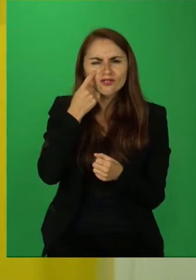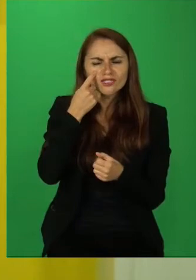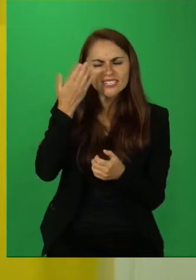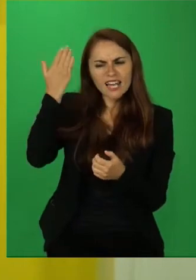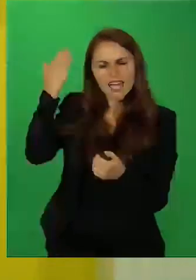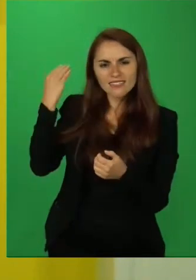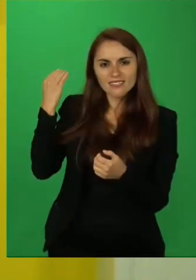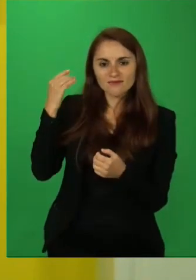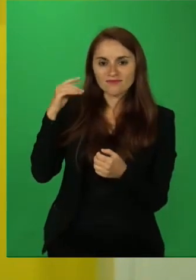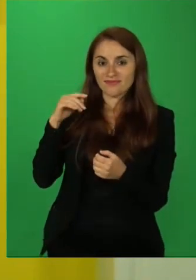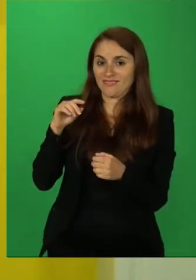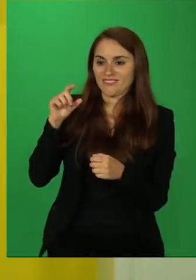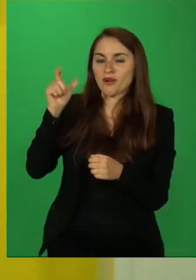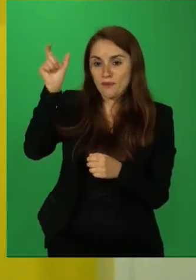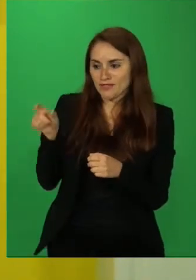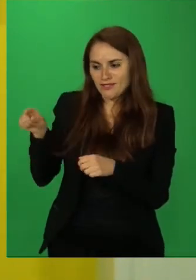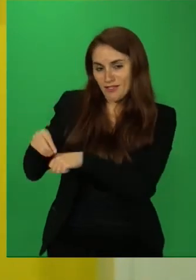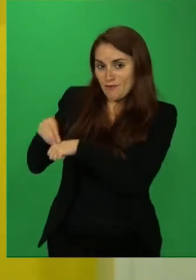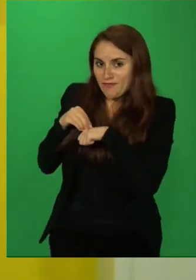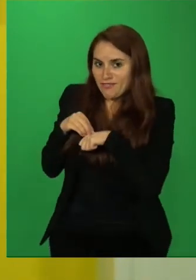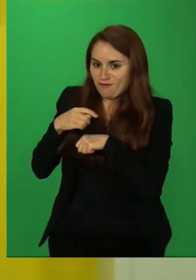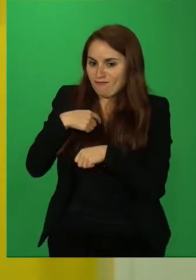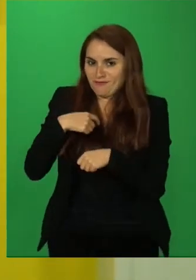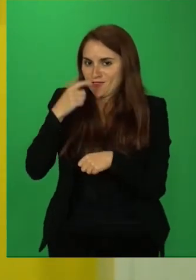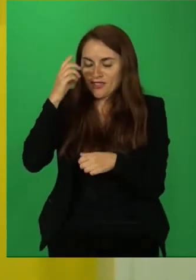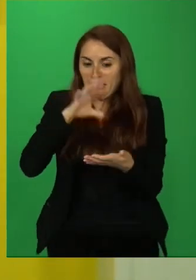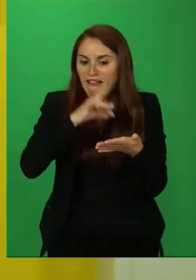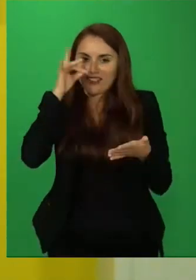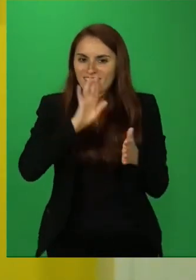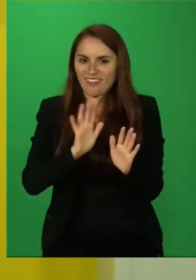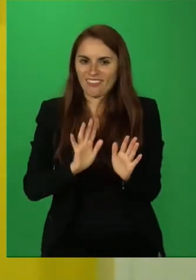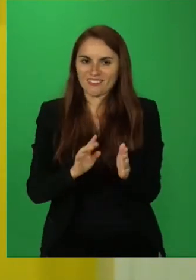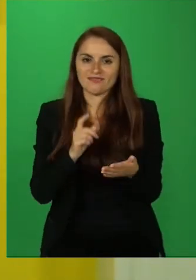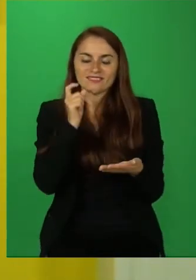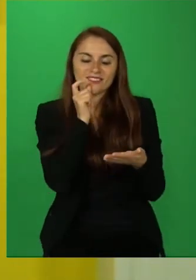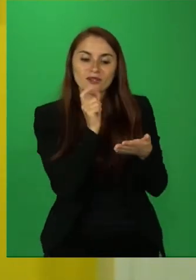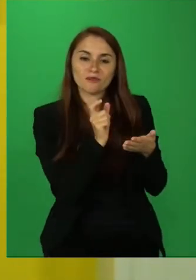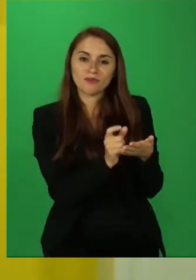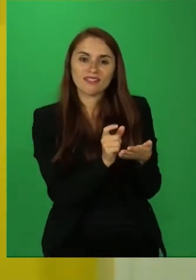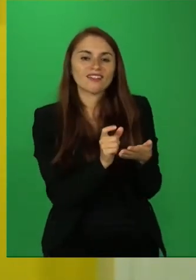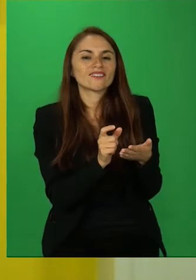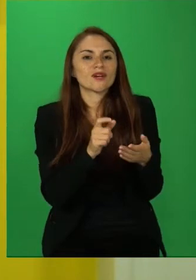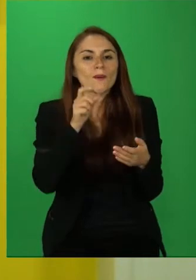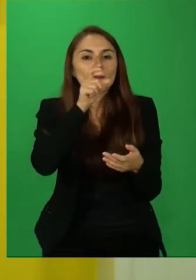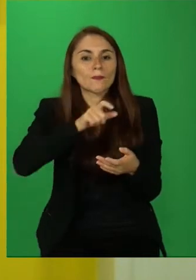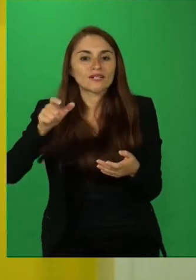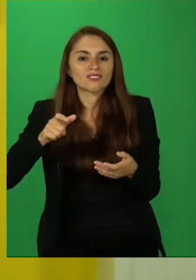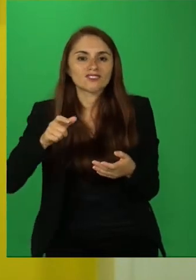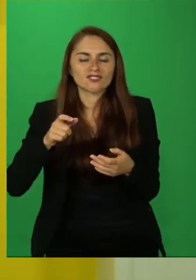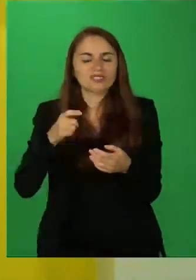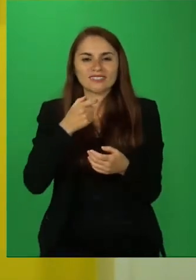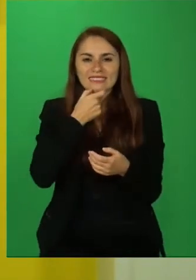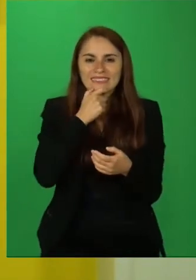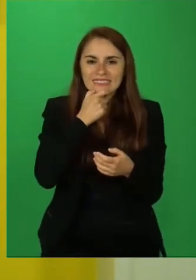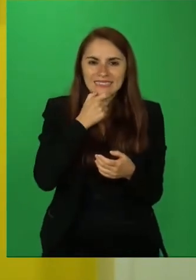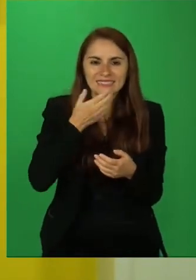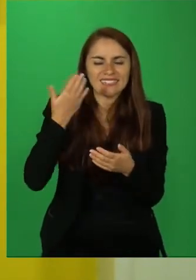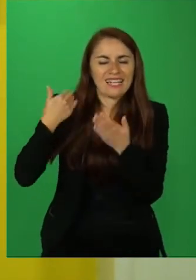este me lo soplaron, no es mío. Los hinchas ingleses son conocidos por tener un pasado